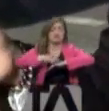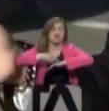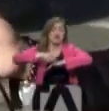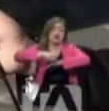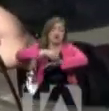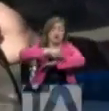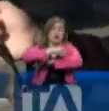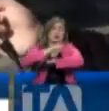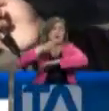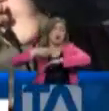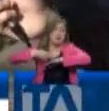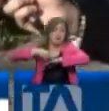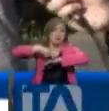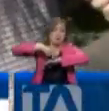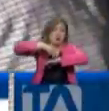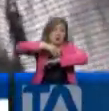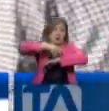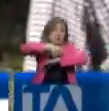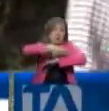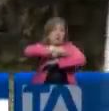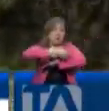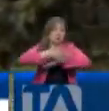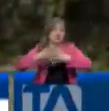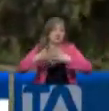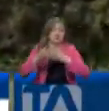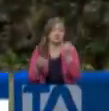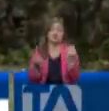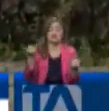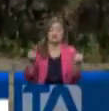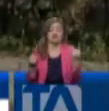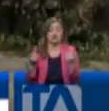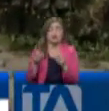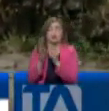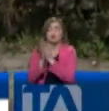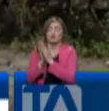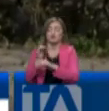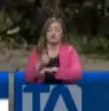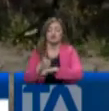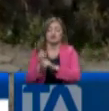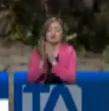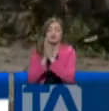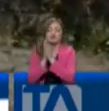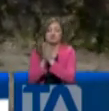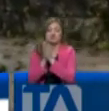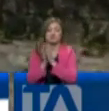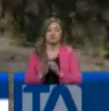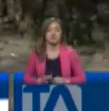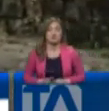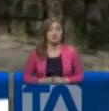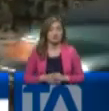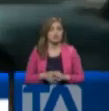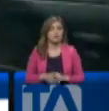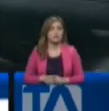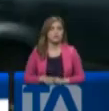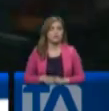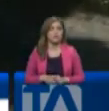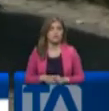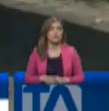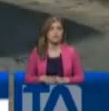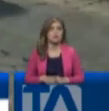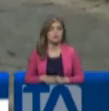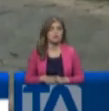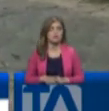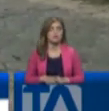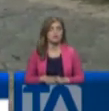continúan, se cortan, hay maleza. Entonces sí pedimos que nos ayuden con este tipo de cosas acá. Perfecto. Ahora vamos a pedirle